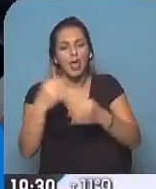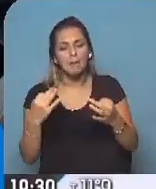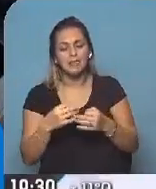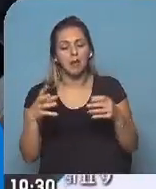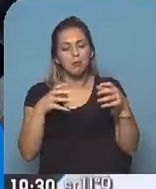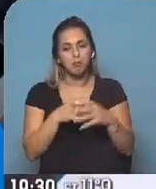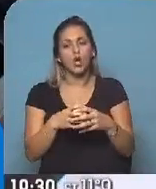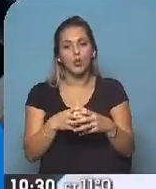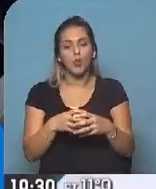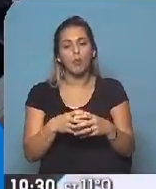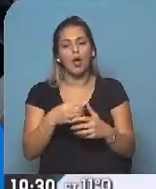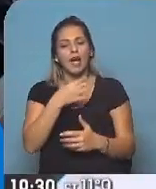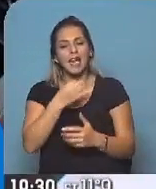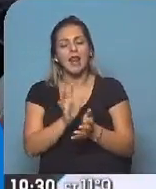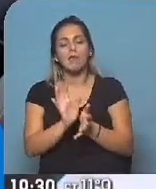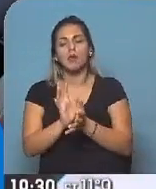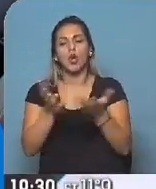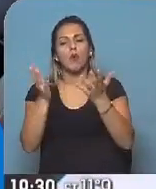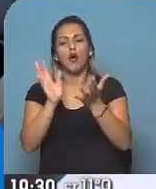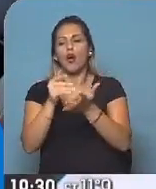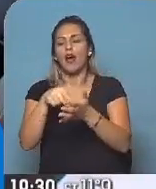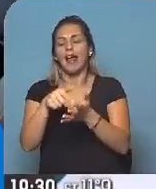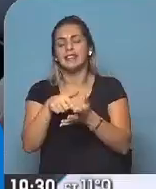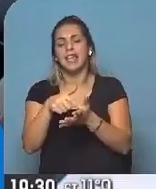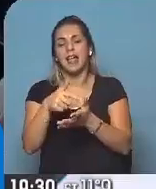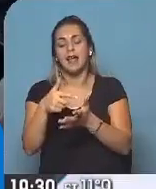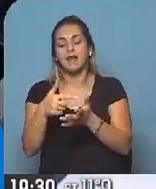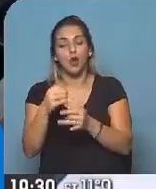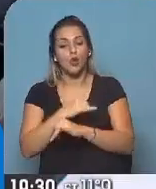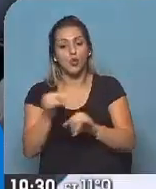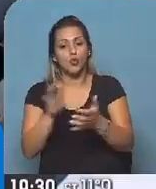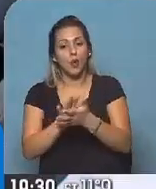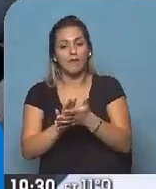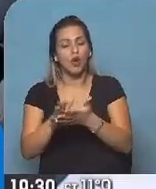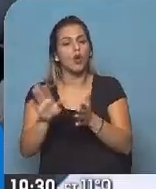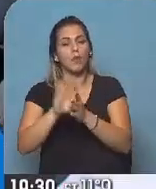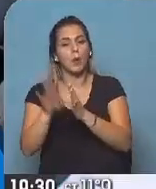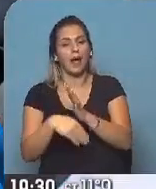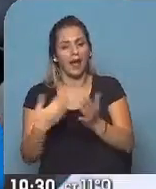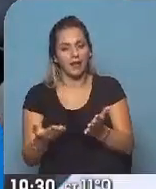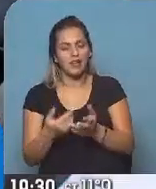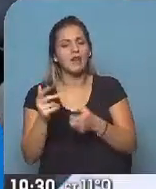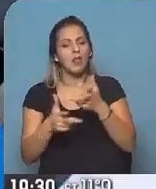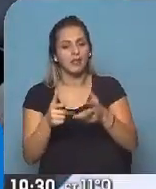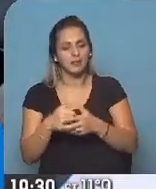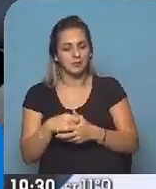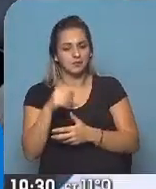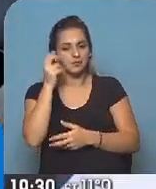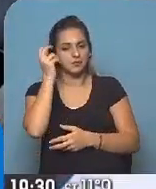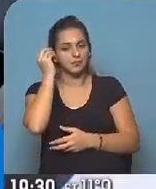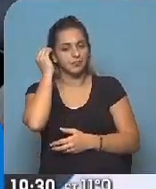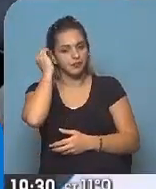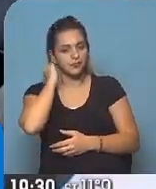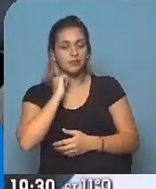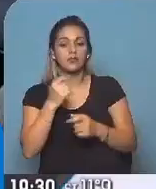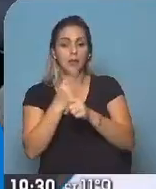oposición intentaría derogar este decreto que se conoció esta semana. ¿Qué nos puede decir sobre el tema? Bueno, primero